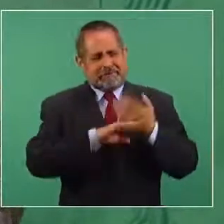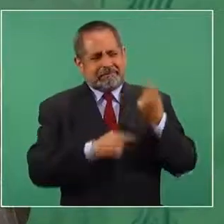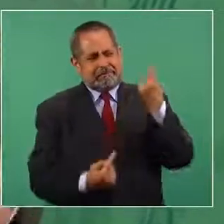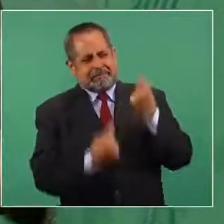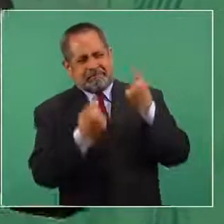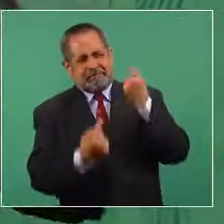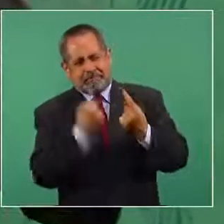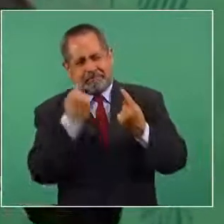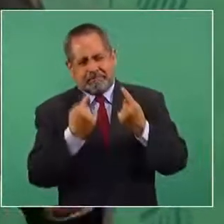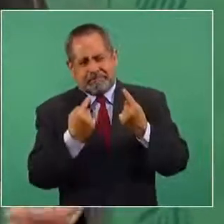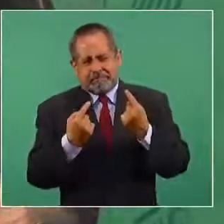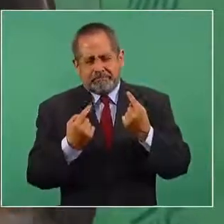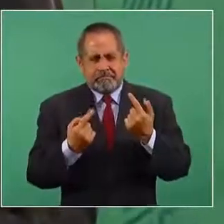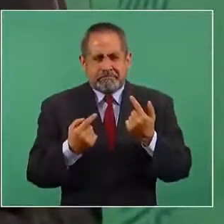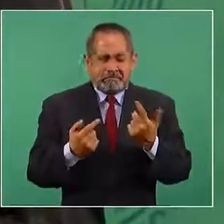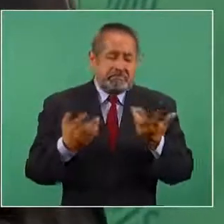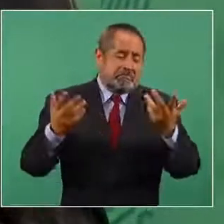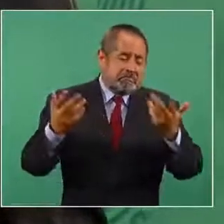pero